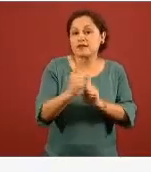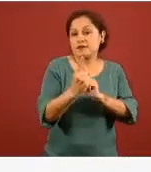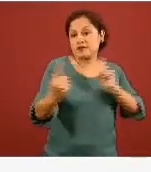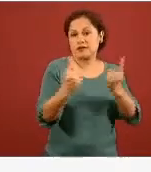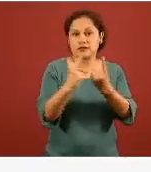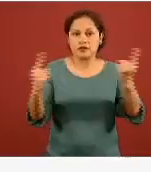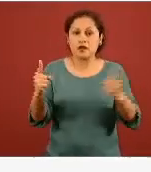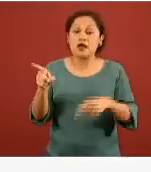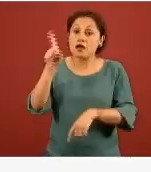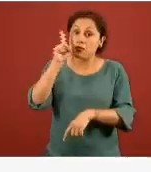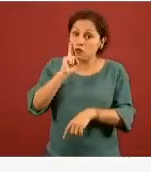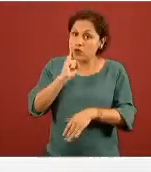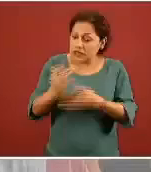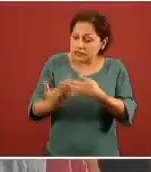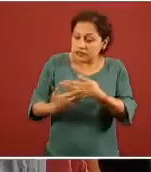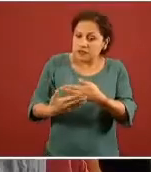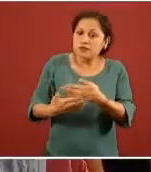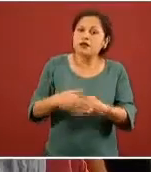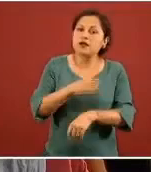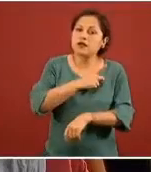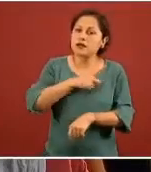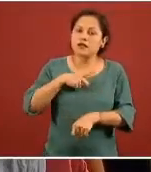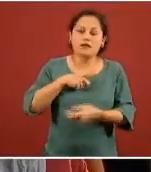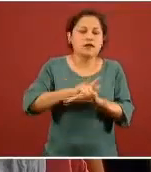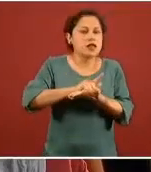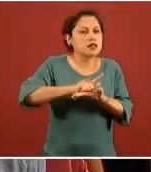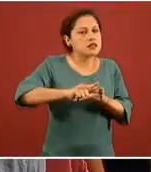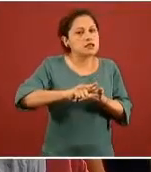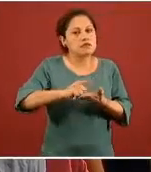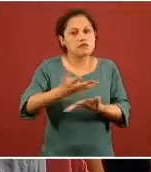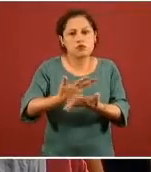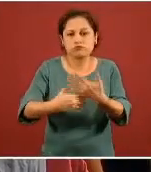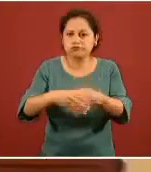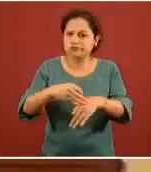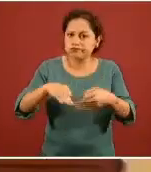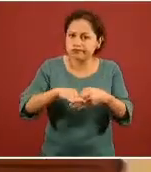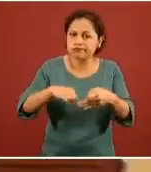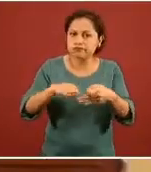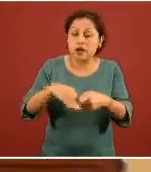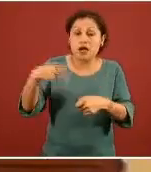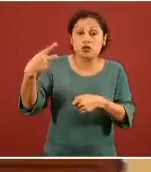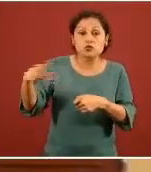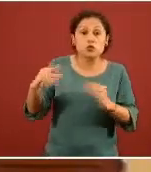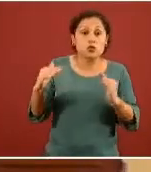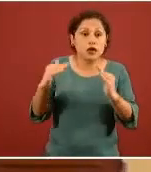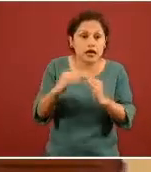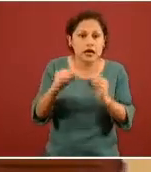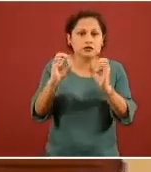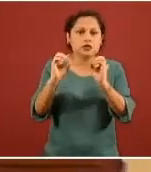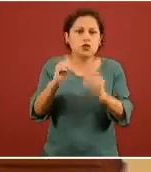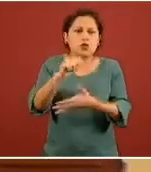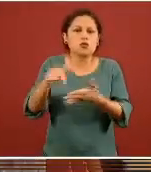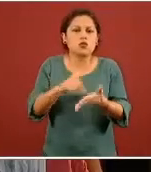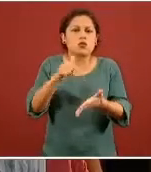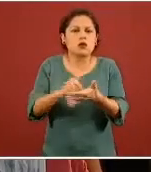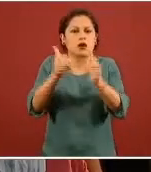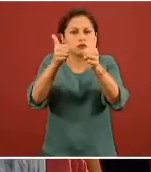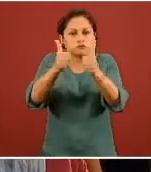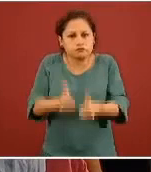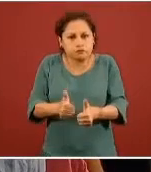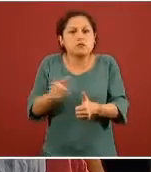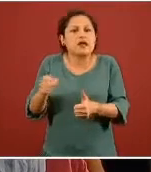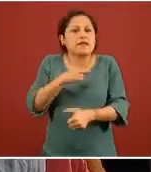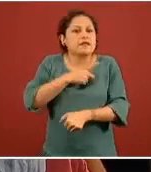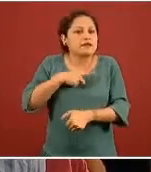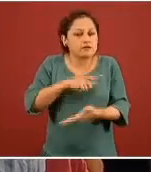de manos y en el confinamiento en sus hogares de ser posible. Pero las mujeres también deben esperar